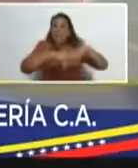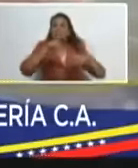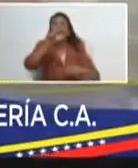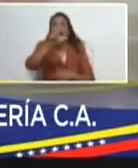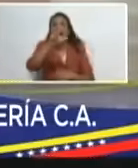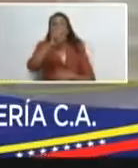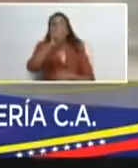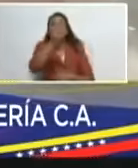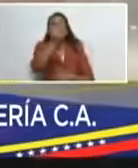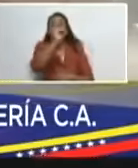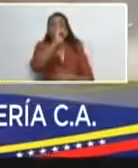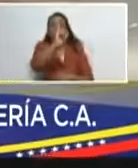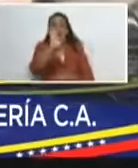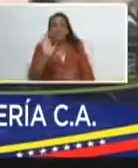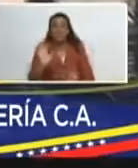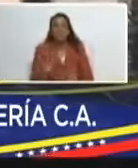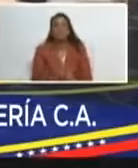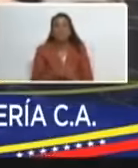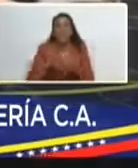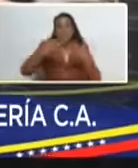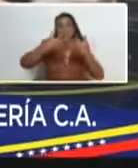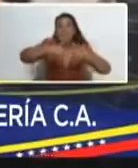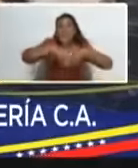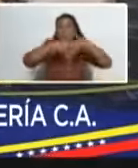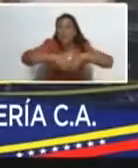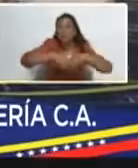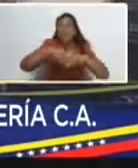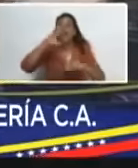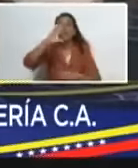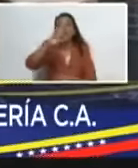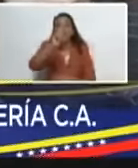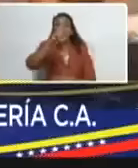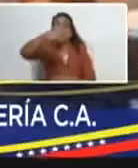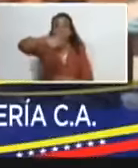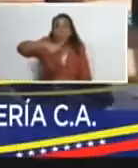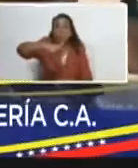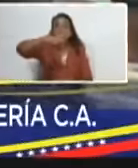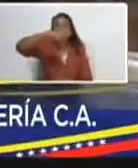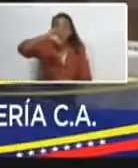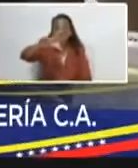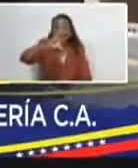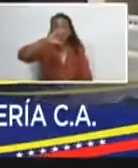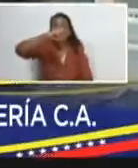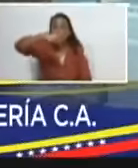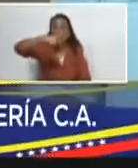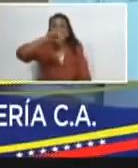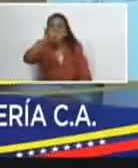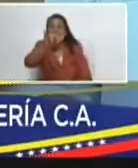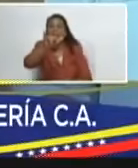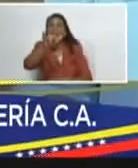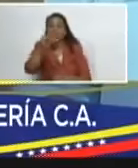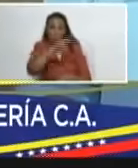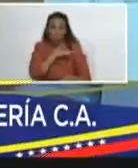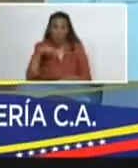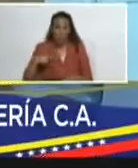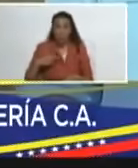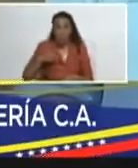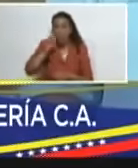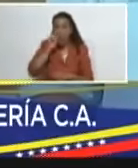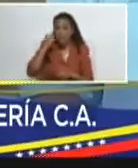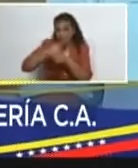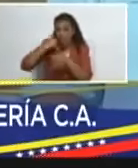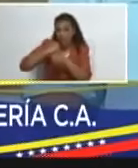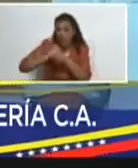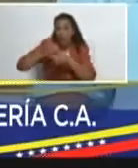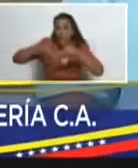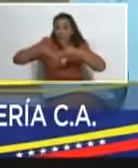Estado Falcón, una planta procesadora de la medusa que a nosotros los pescadores,